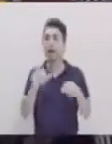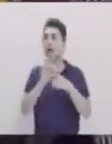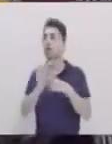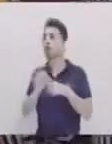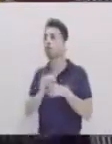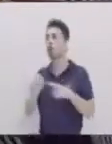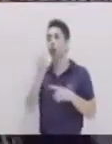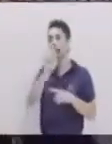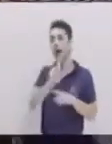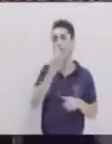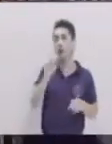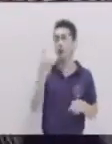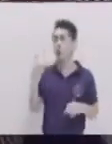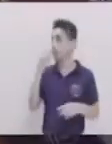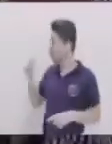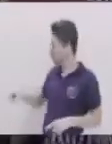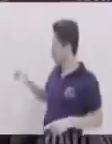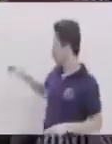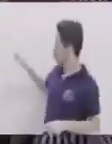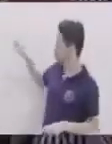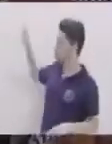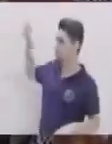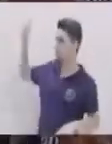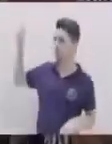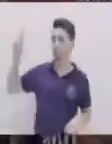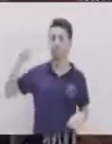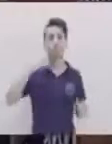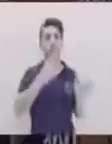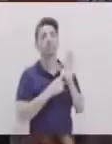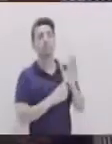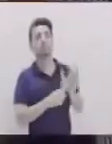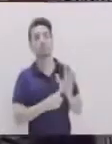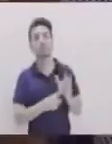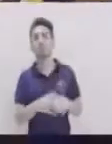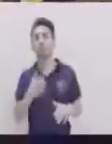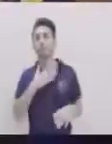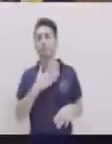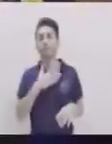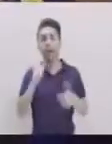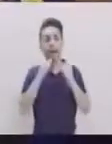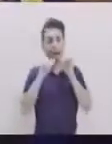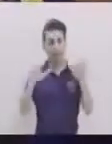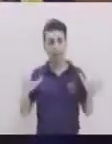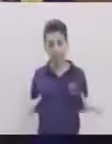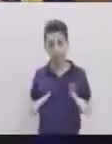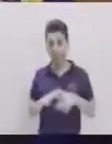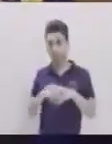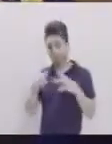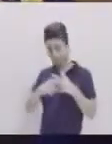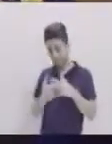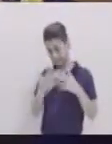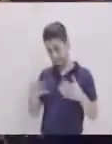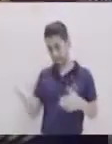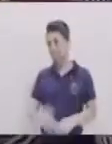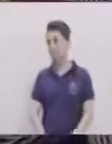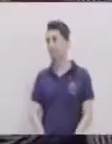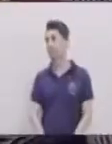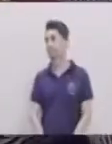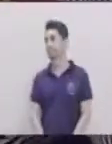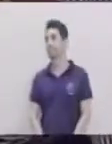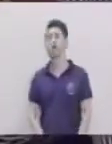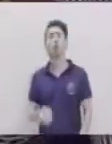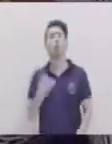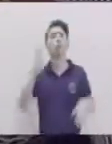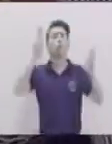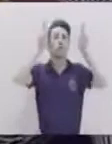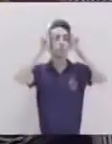servir cada uno de estos círculos de papel, representará a nuestros animales. Iniciemos.